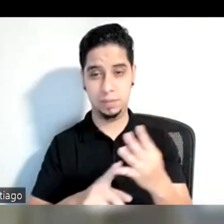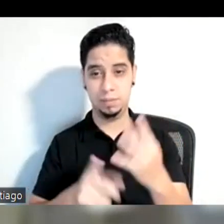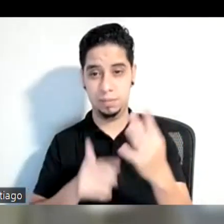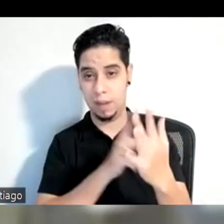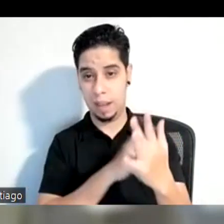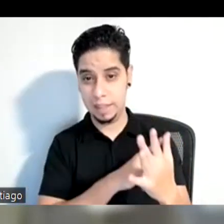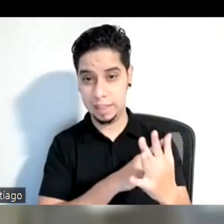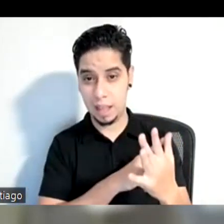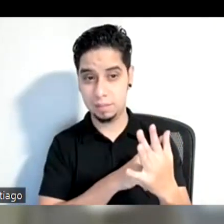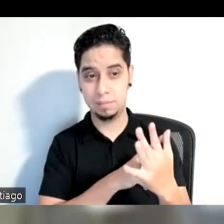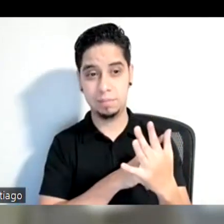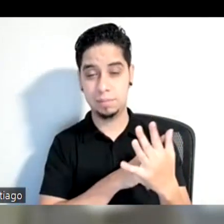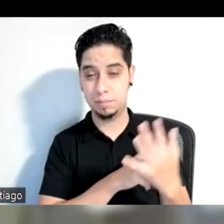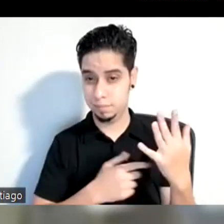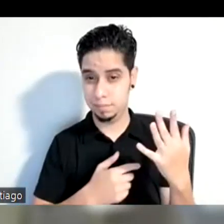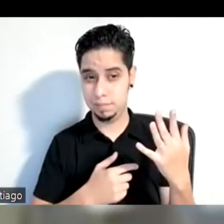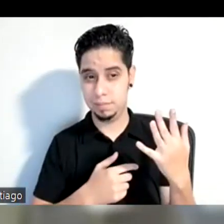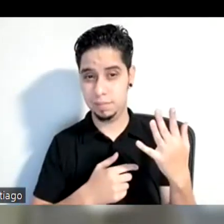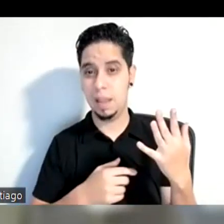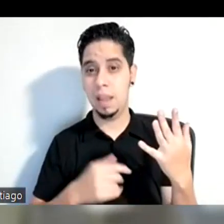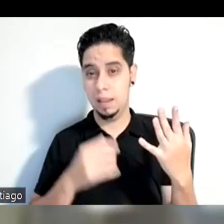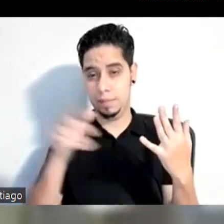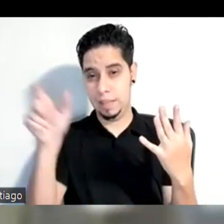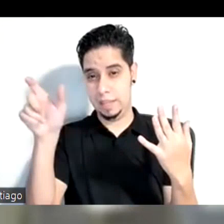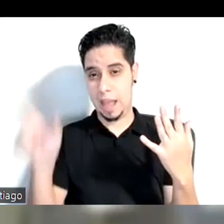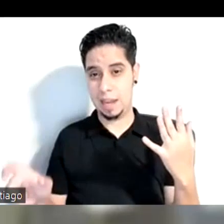Y la quinta, tengo cinco, Italia.